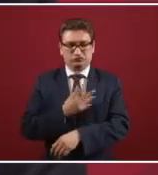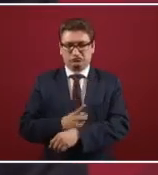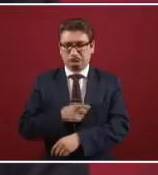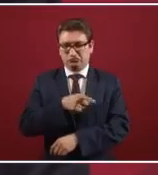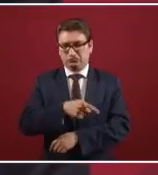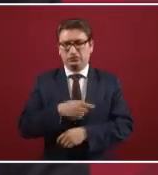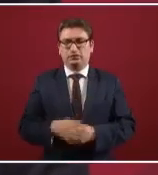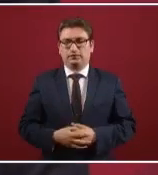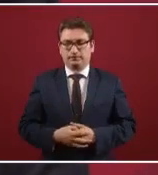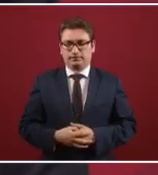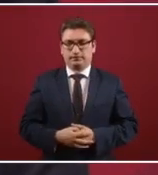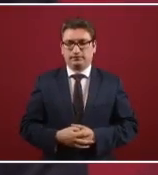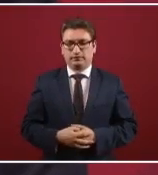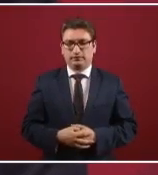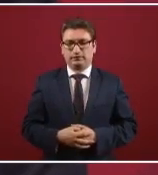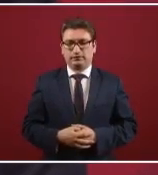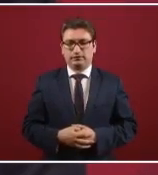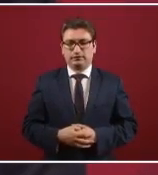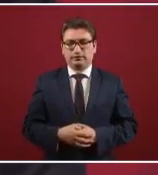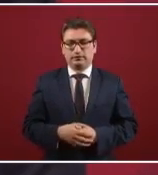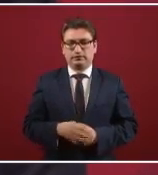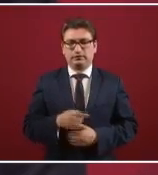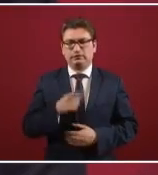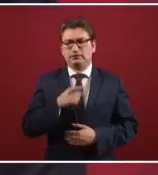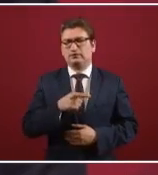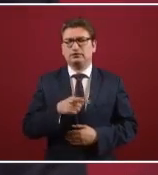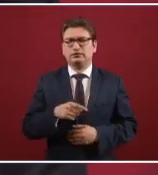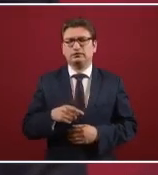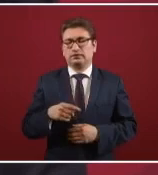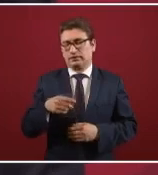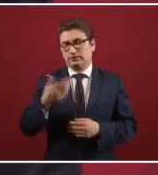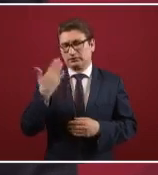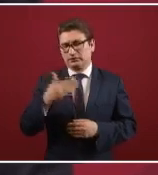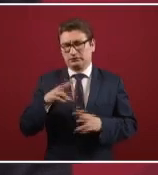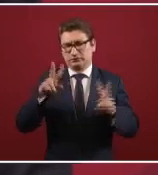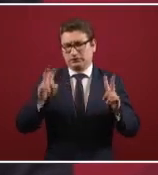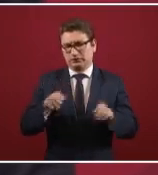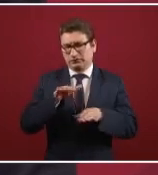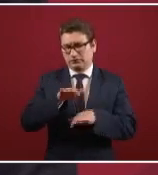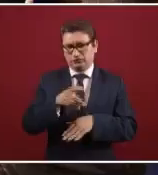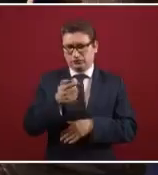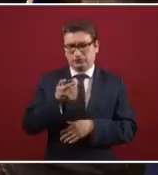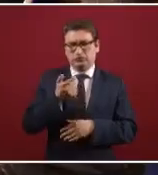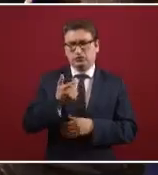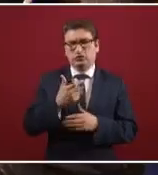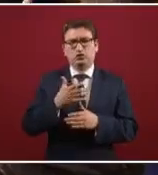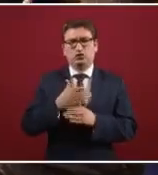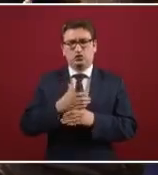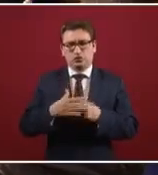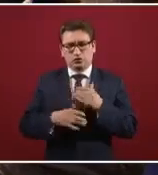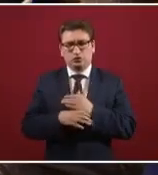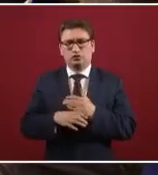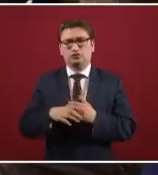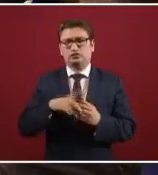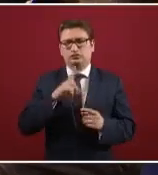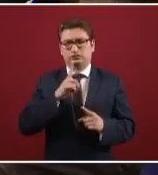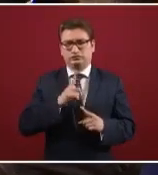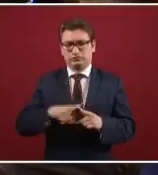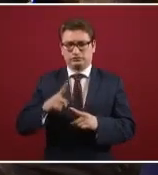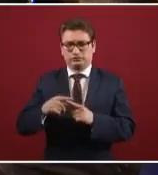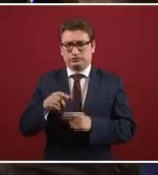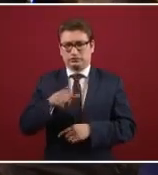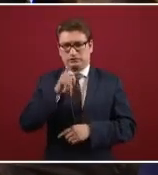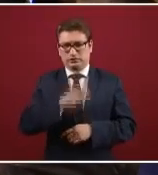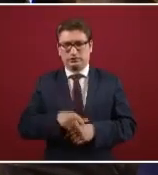sobre este tema sobre los bienes de este ciudadano